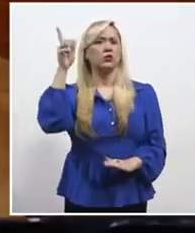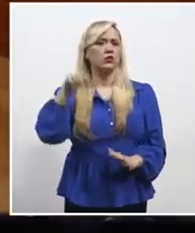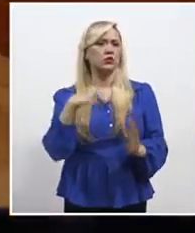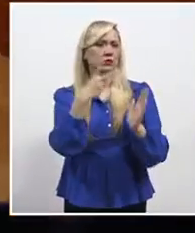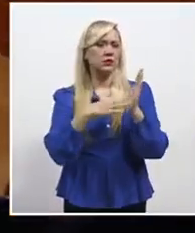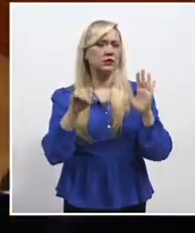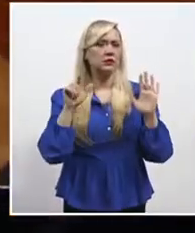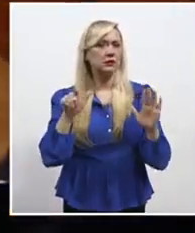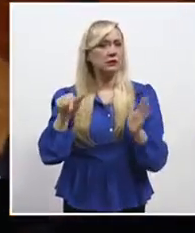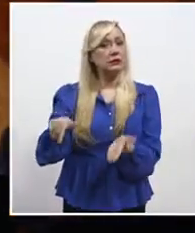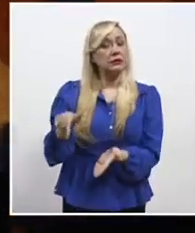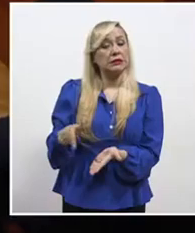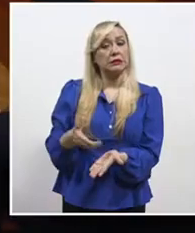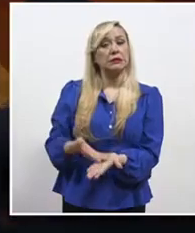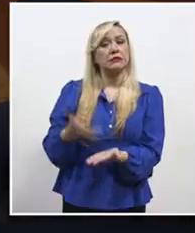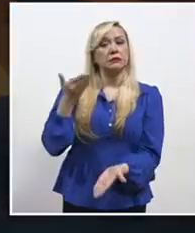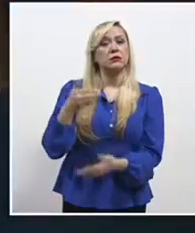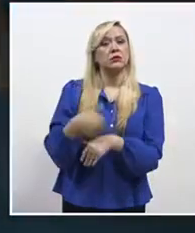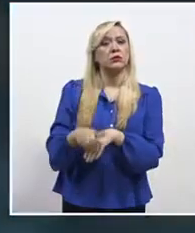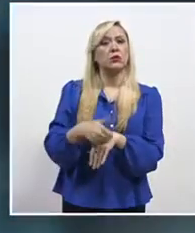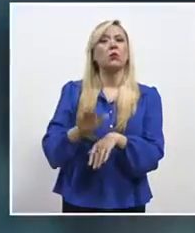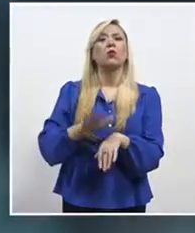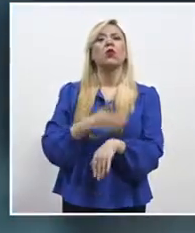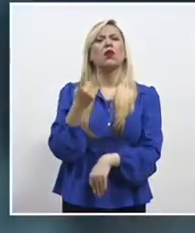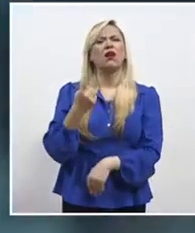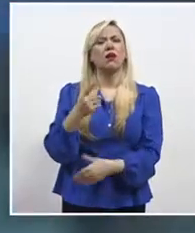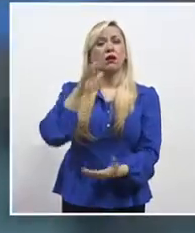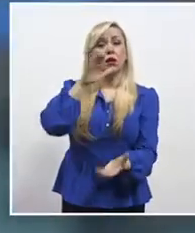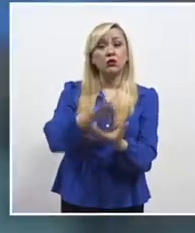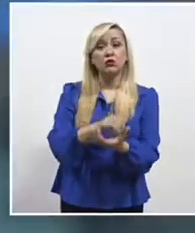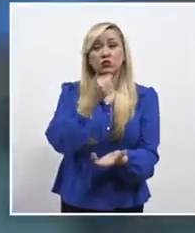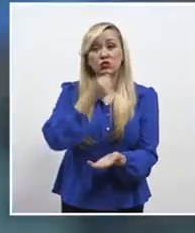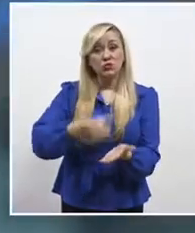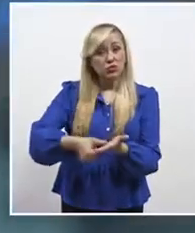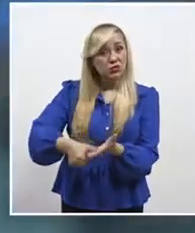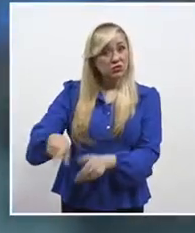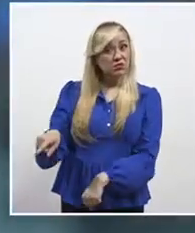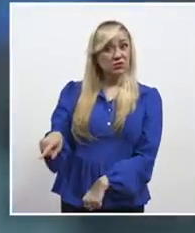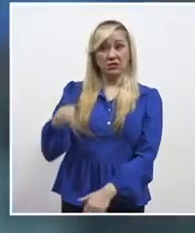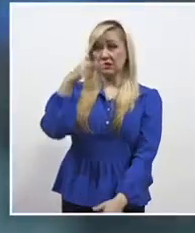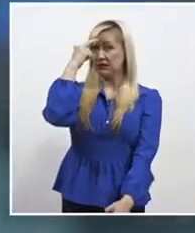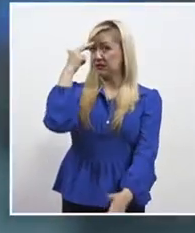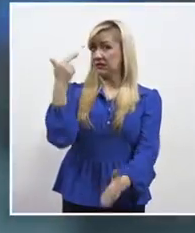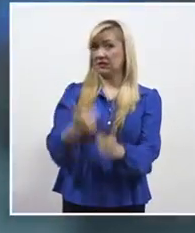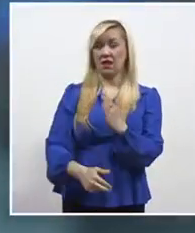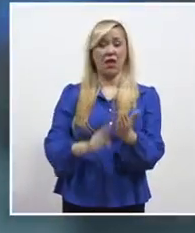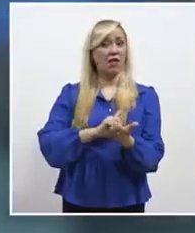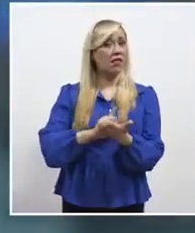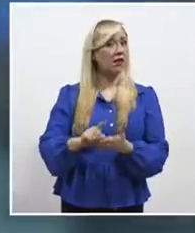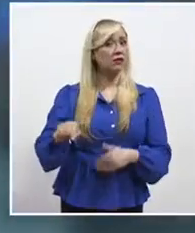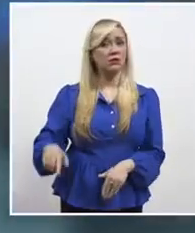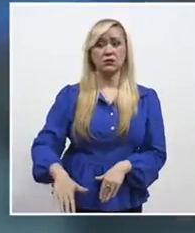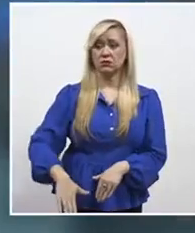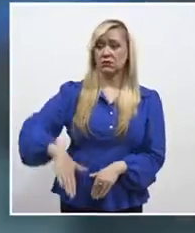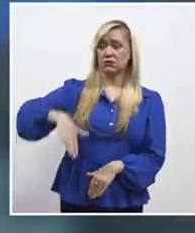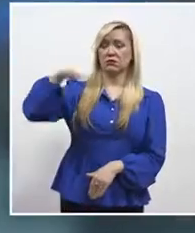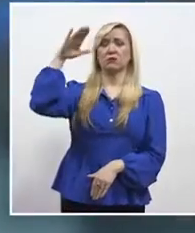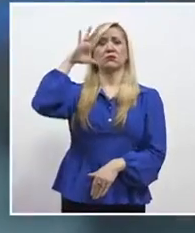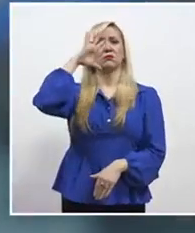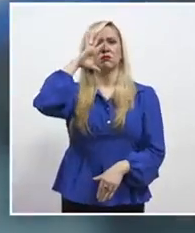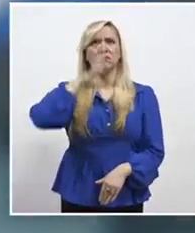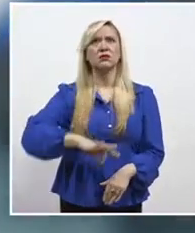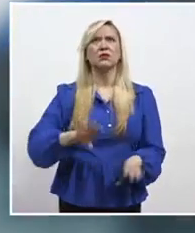1364/2017. El máximo tribunal recordó que el matrimonio infantil viola los derechos y afecta gravemente el sano desarrollo de niñas,